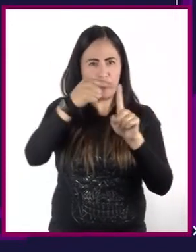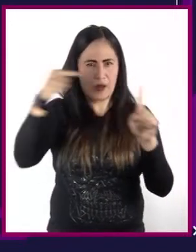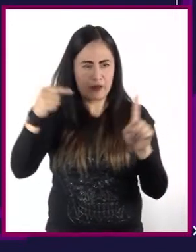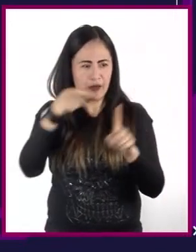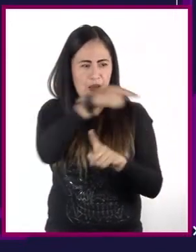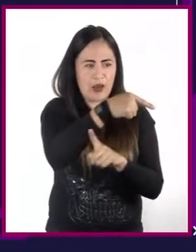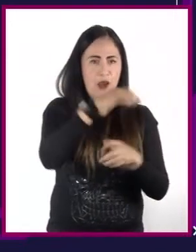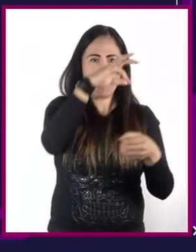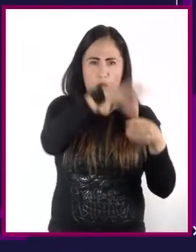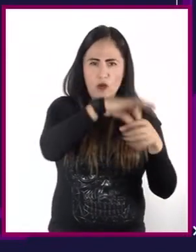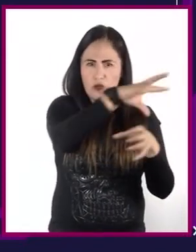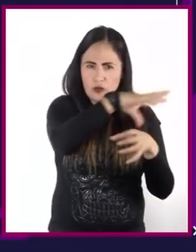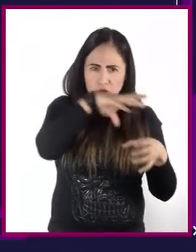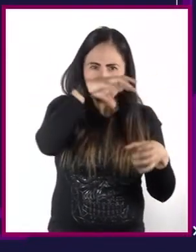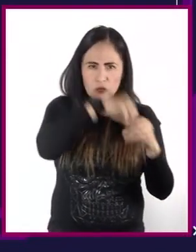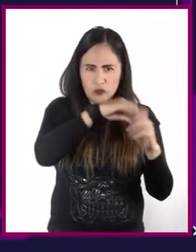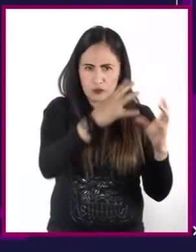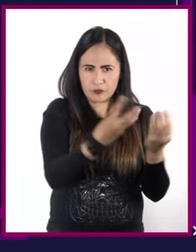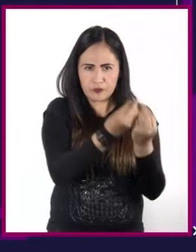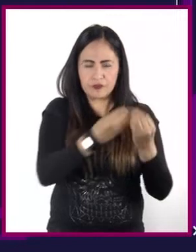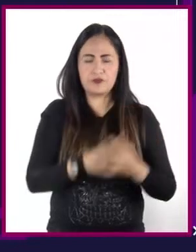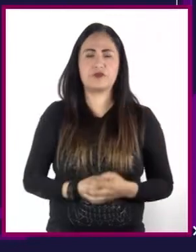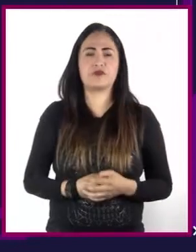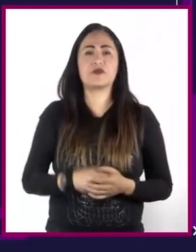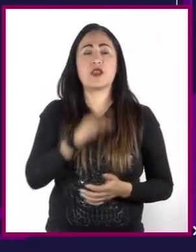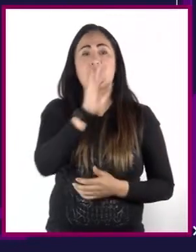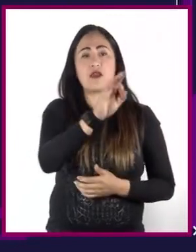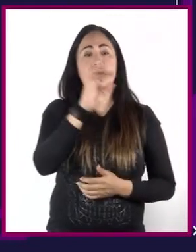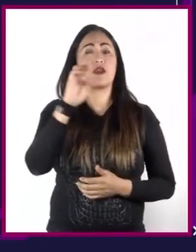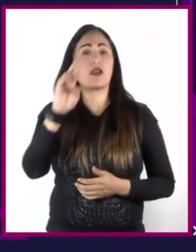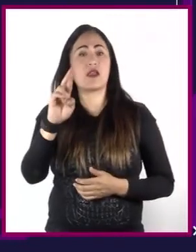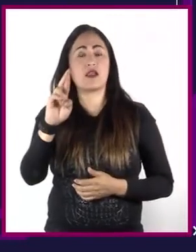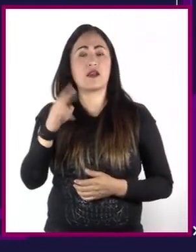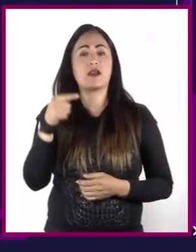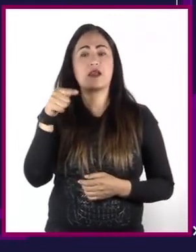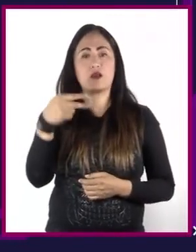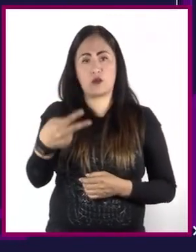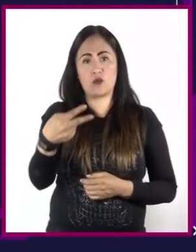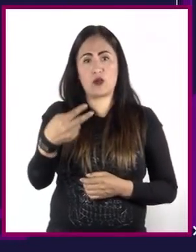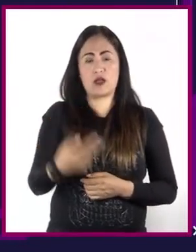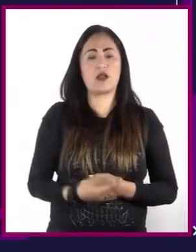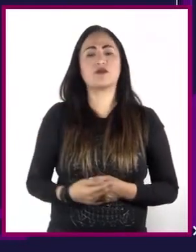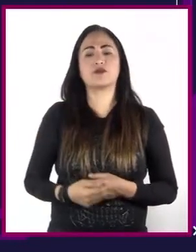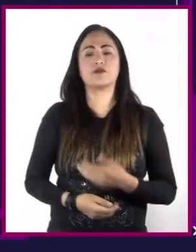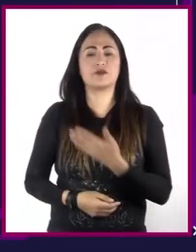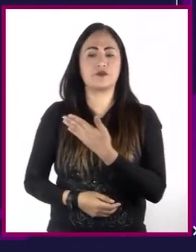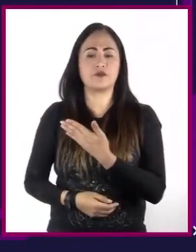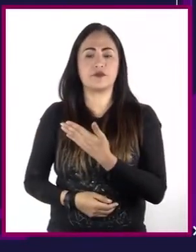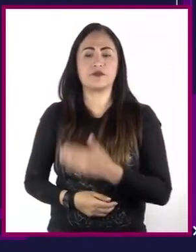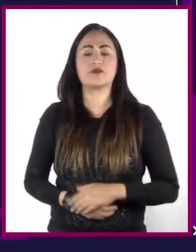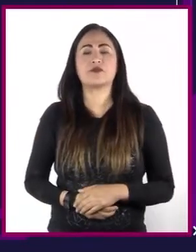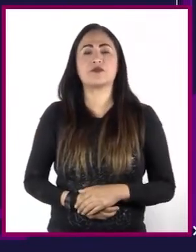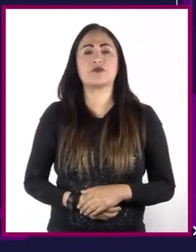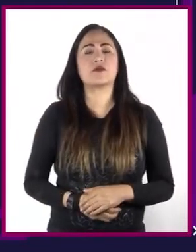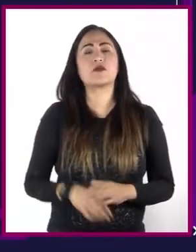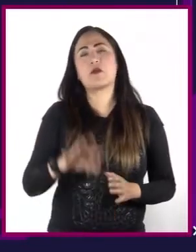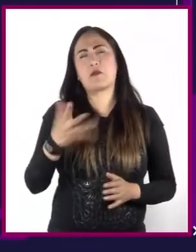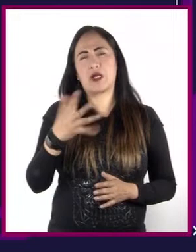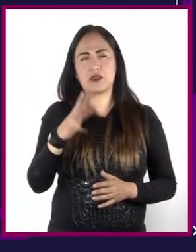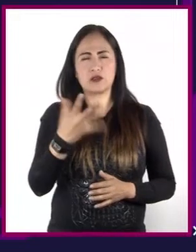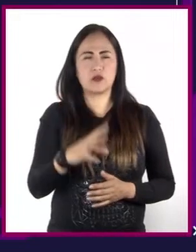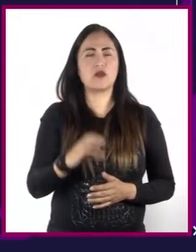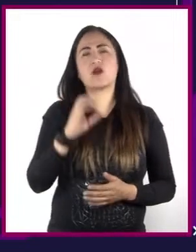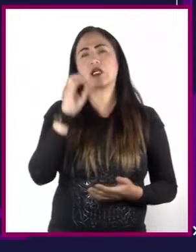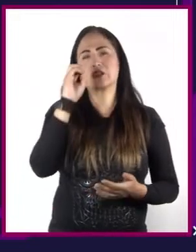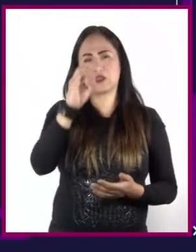votos. La frecuencia relativa de Ricardo es igual a 8 entre 44. Es